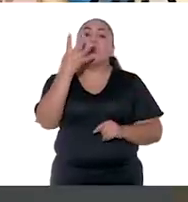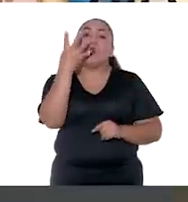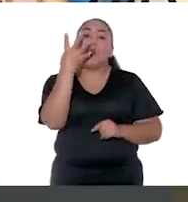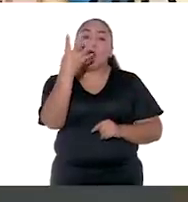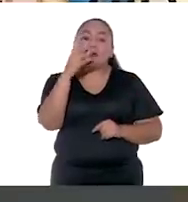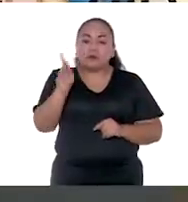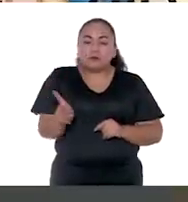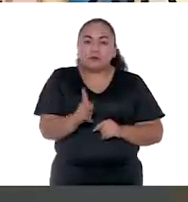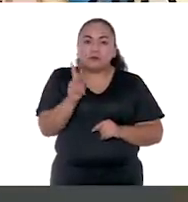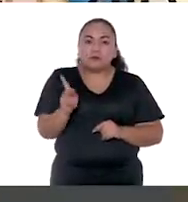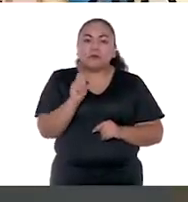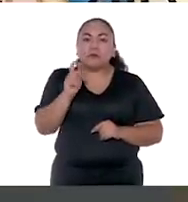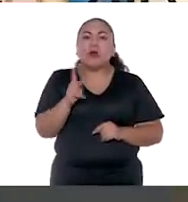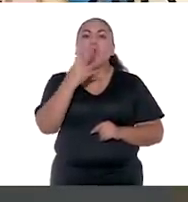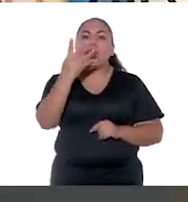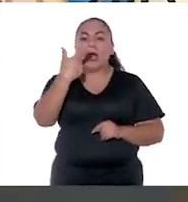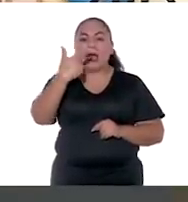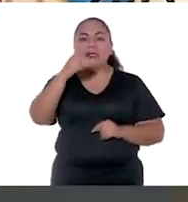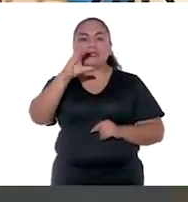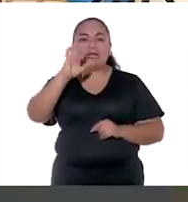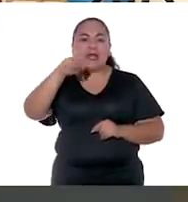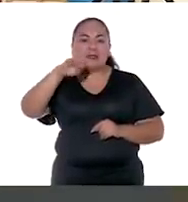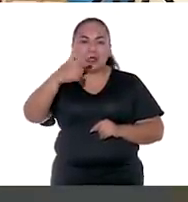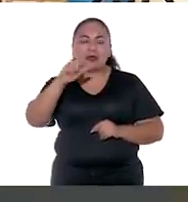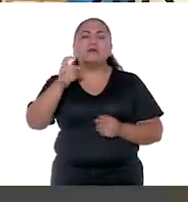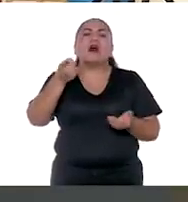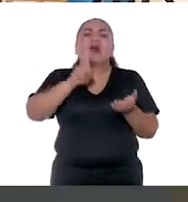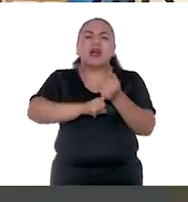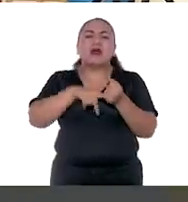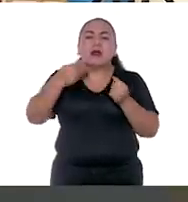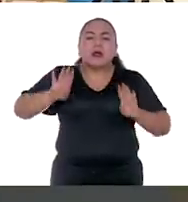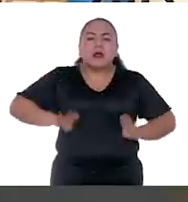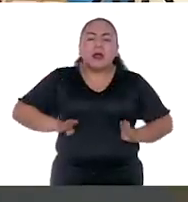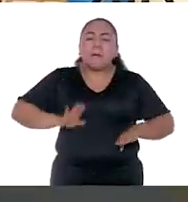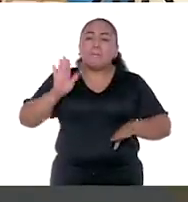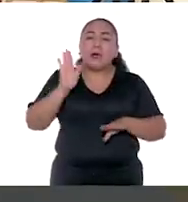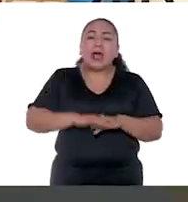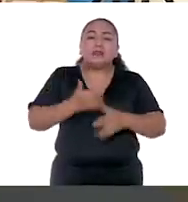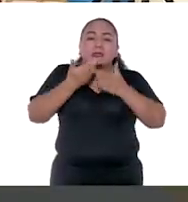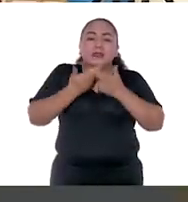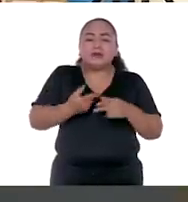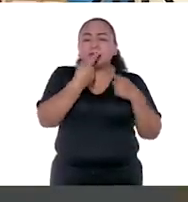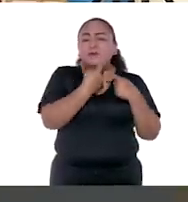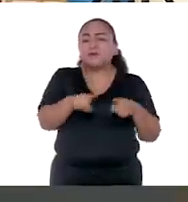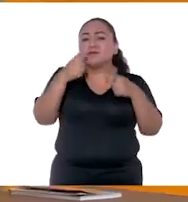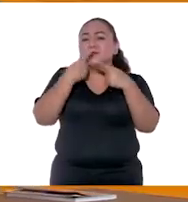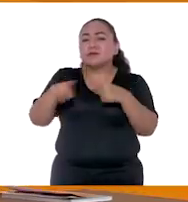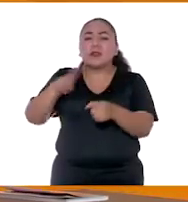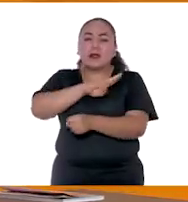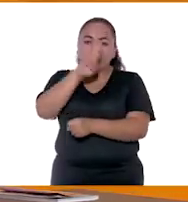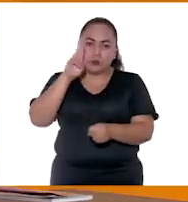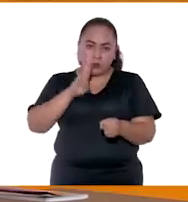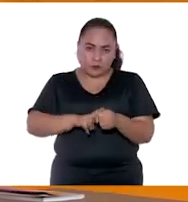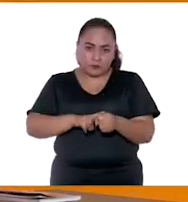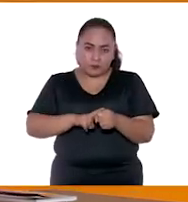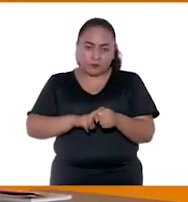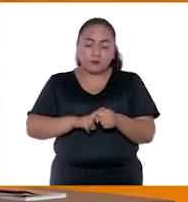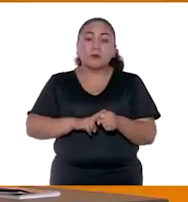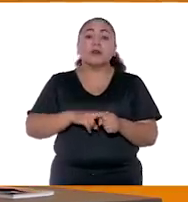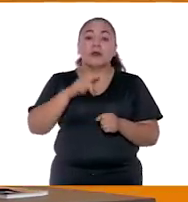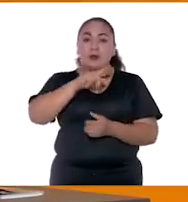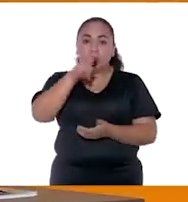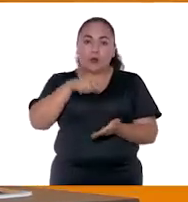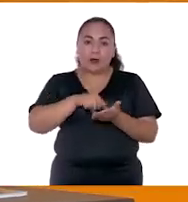Ciénegas, en el norte del país, caracterizado por contar con la mayor reserva de la biosfera. En Cuatro